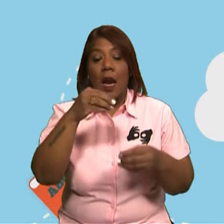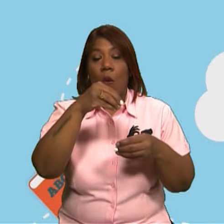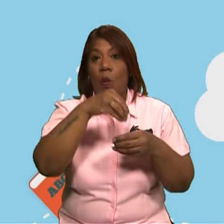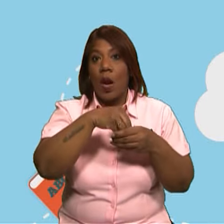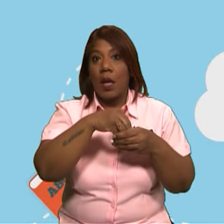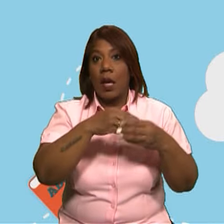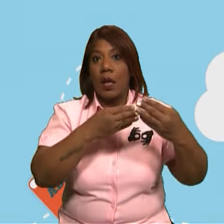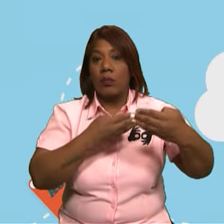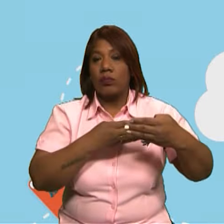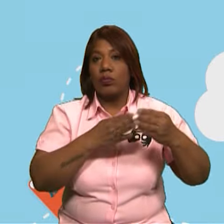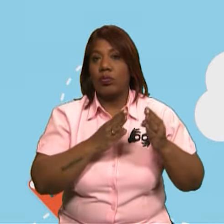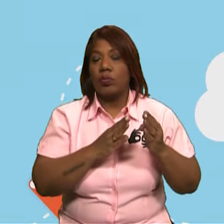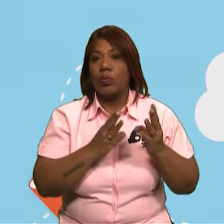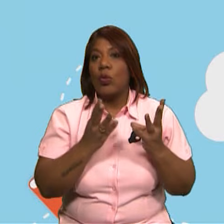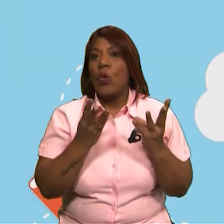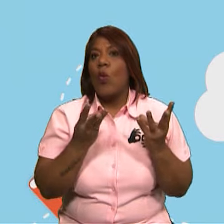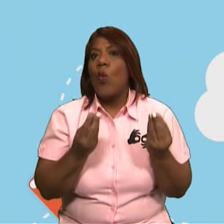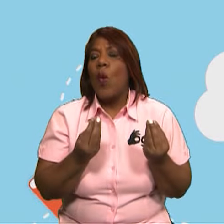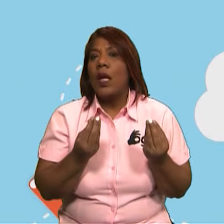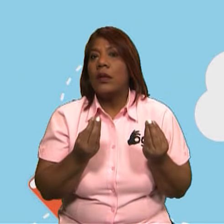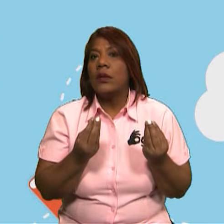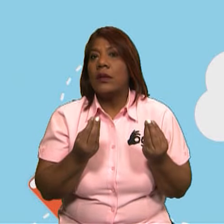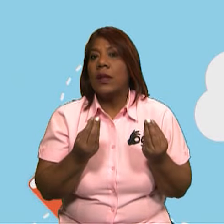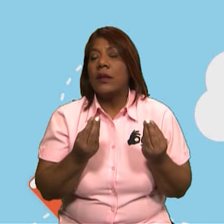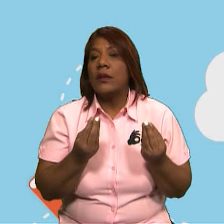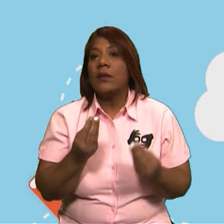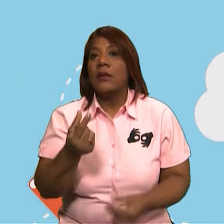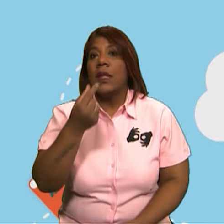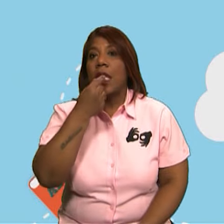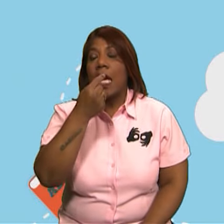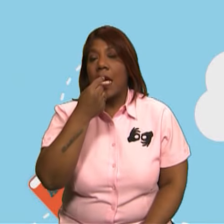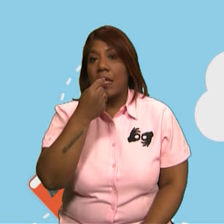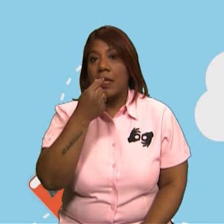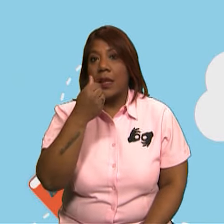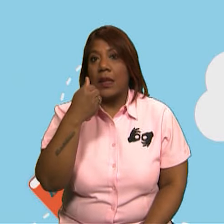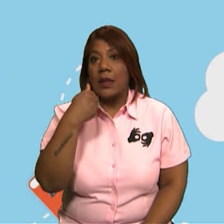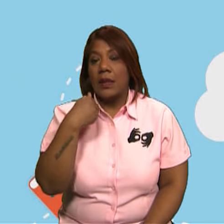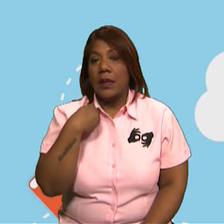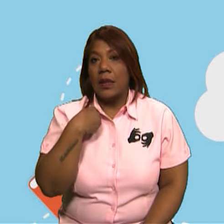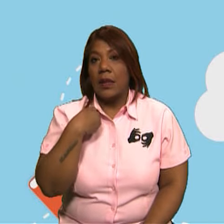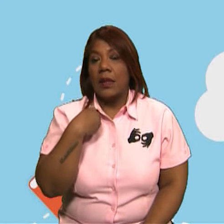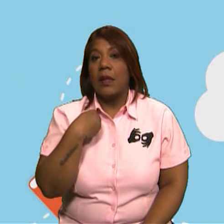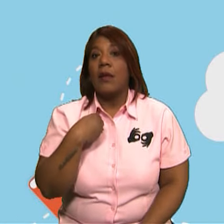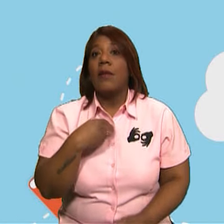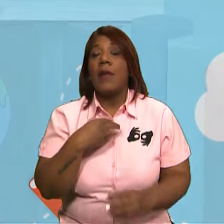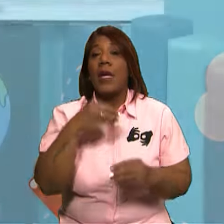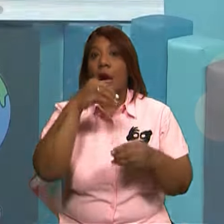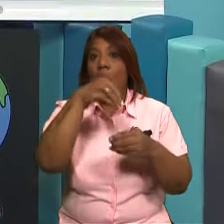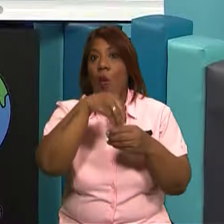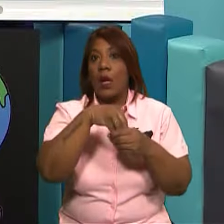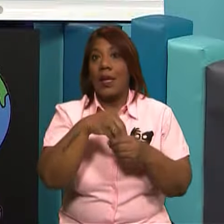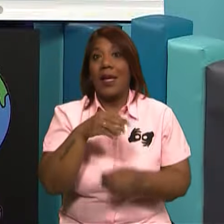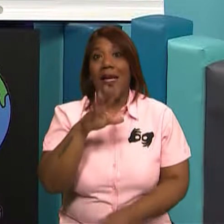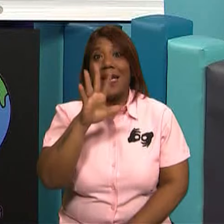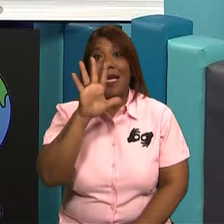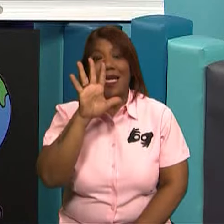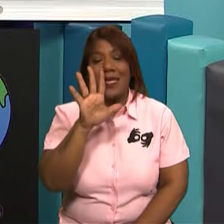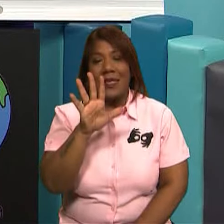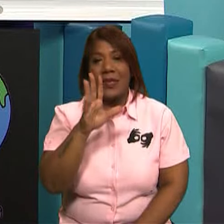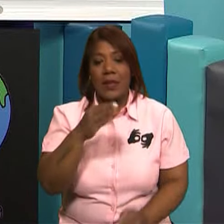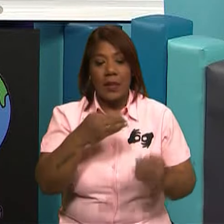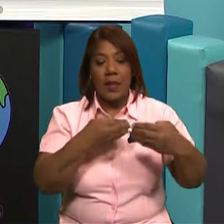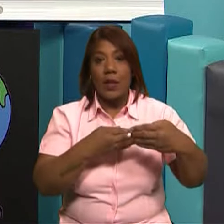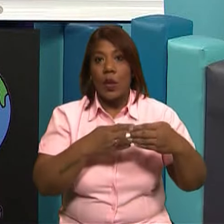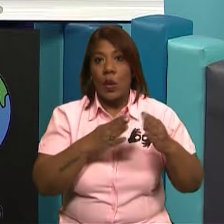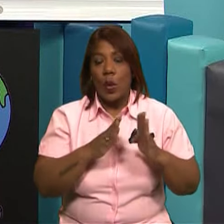colocarán en cada caja? A, si se tienen 5 cajas. En su cuaderno de trabajo podrán encontrar otras